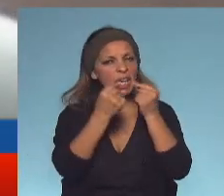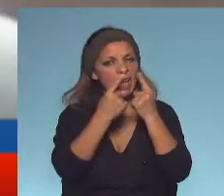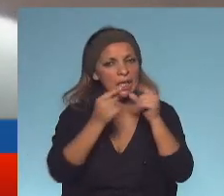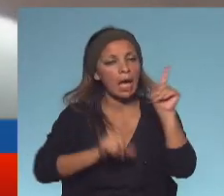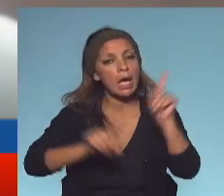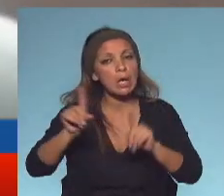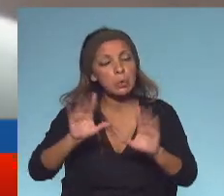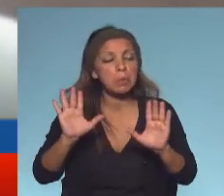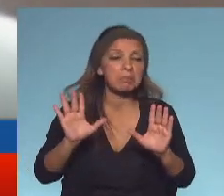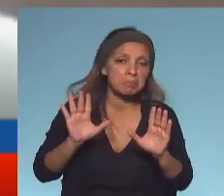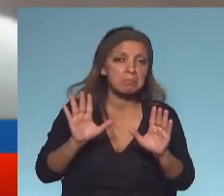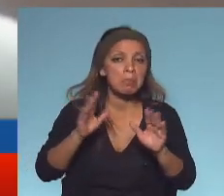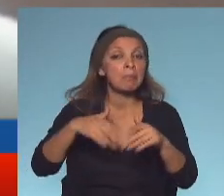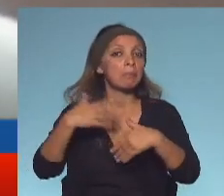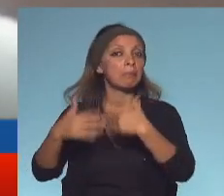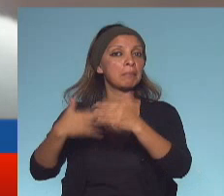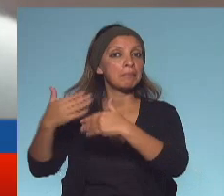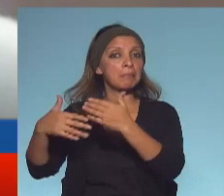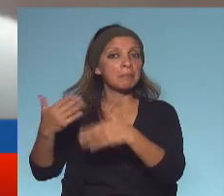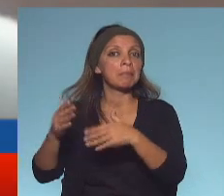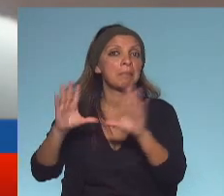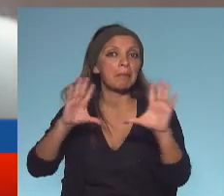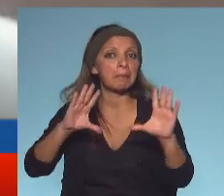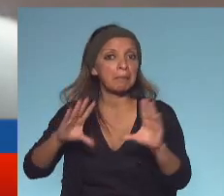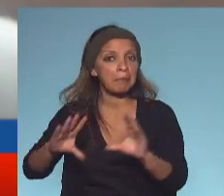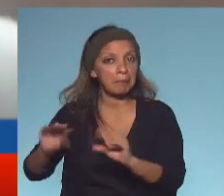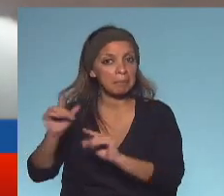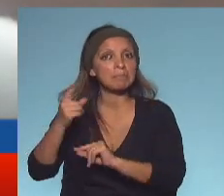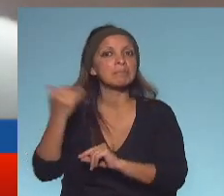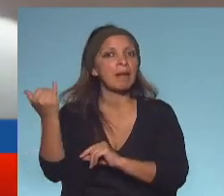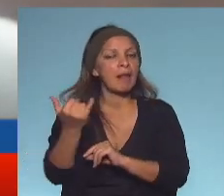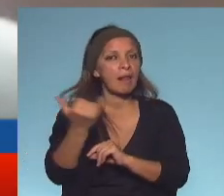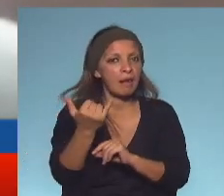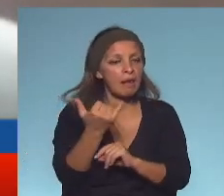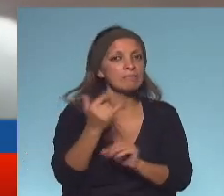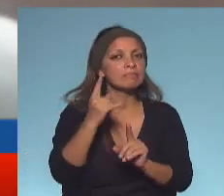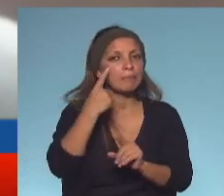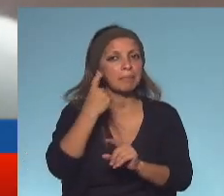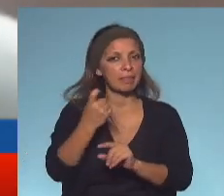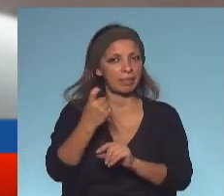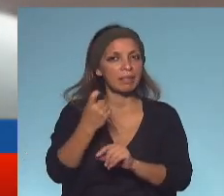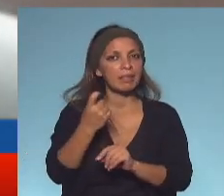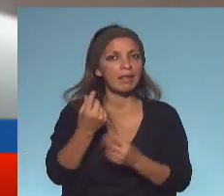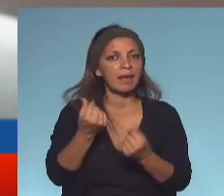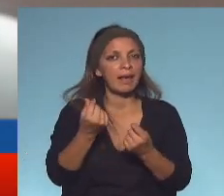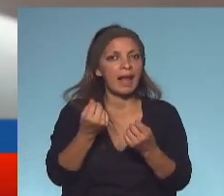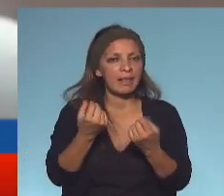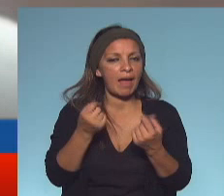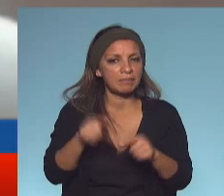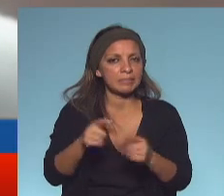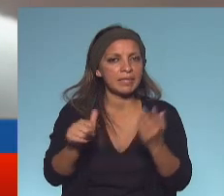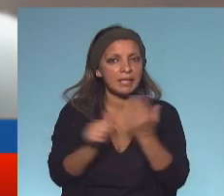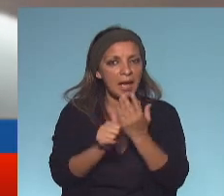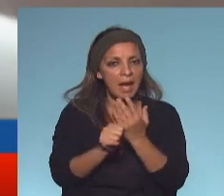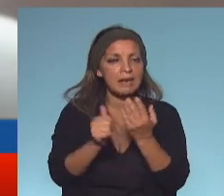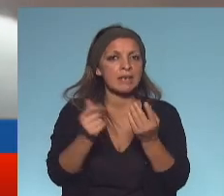principio, pero que después con el devenir del tiempo se pudo comprobar fehacientemente la calidad del producto,